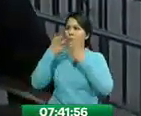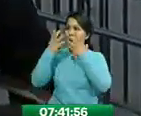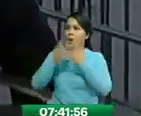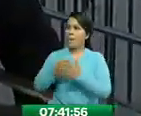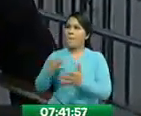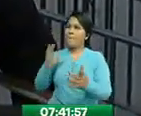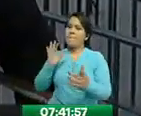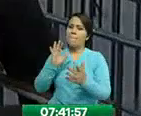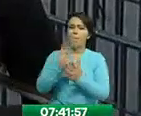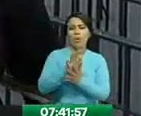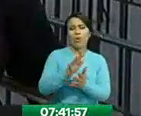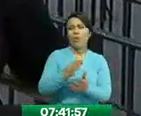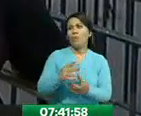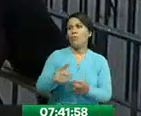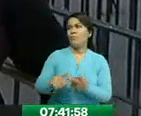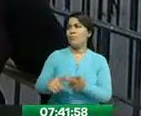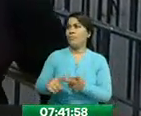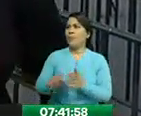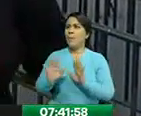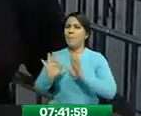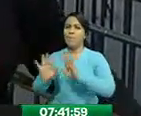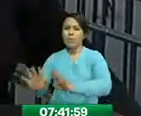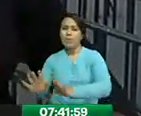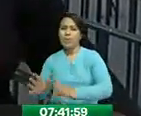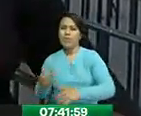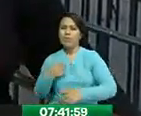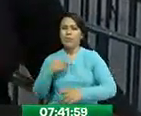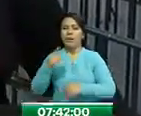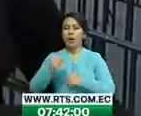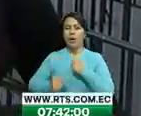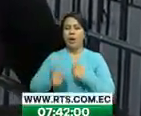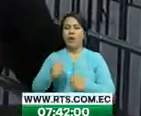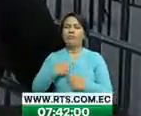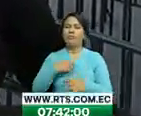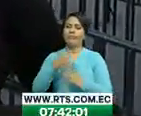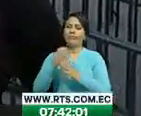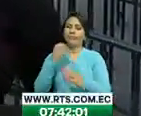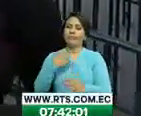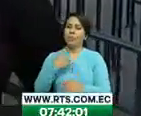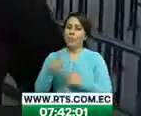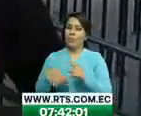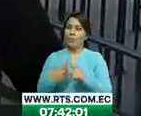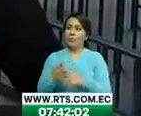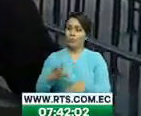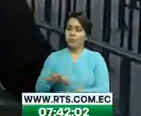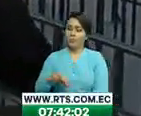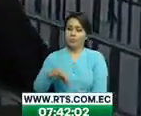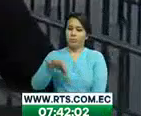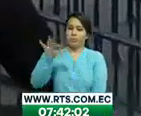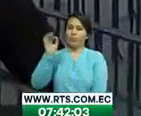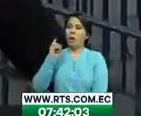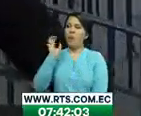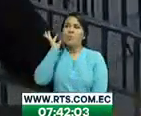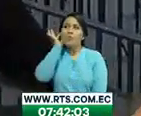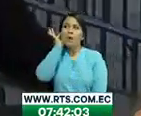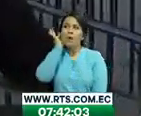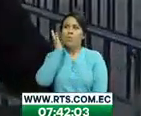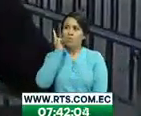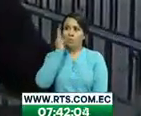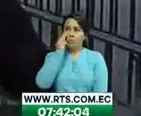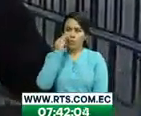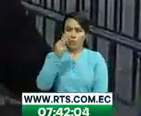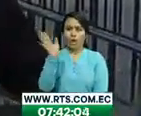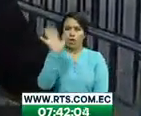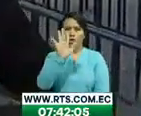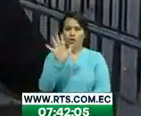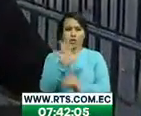Tropiezo, empuje para poder coger la buseta. ¿Durante esos empujes a veces suelen tocar a las amitas o sustraerle las